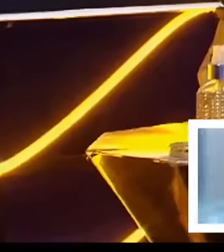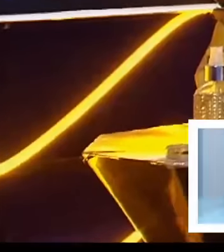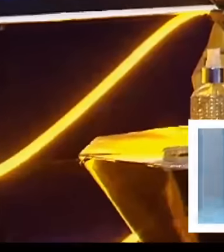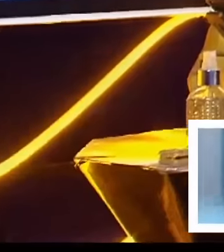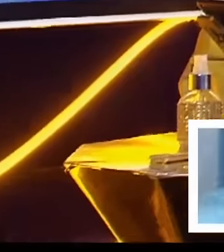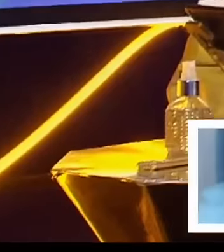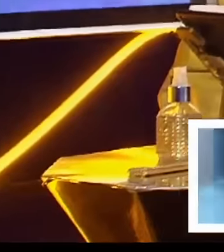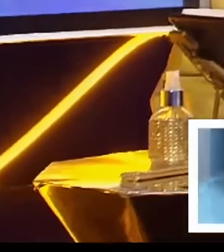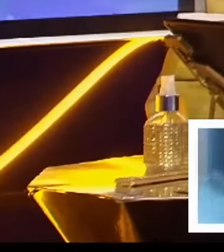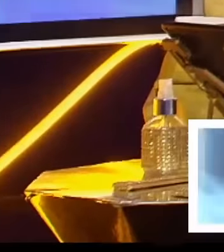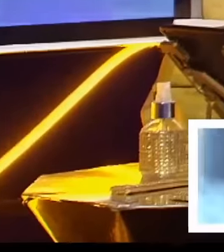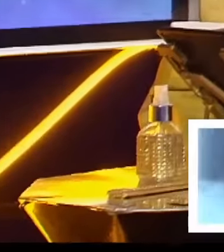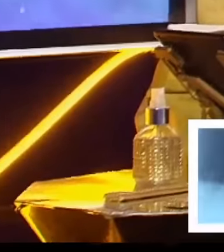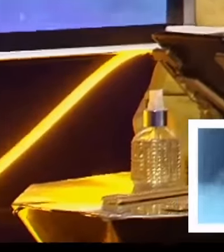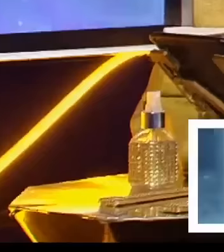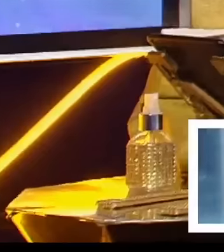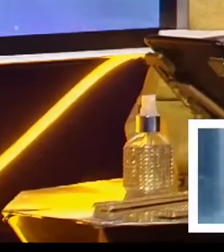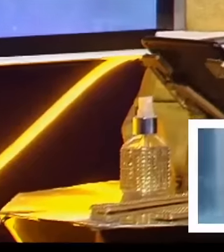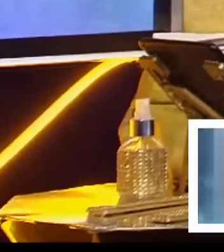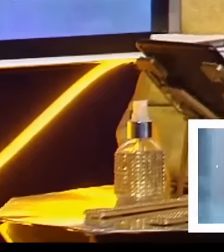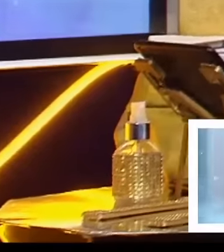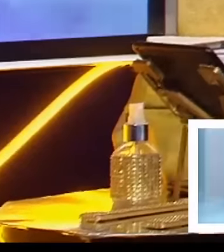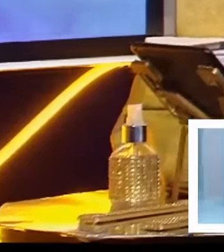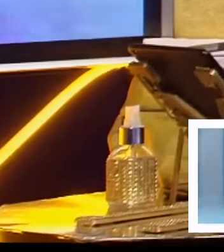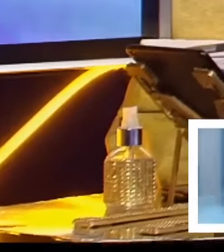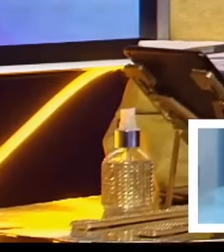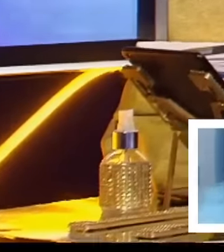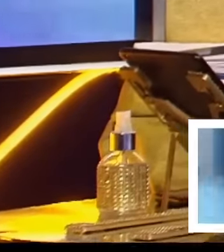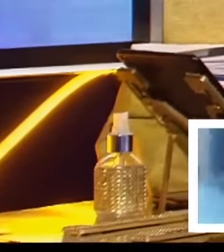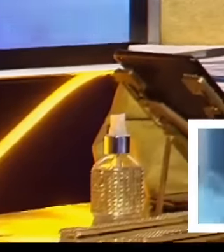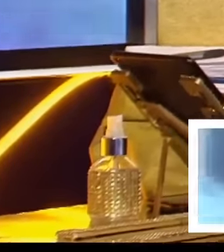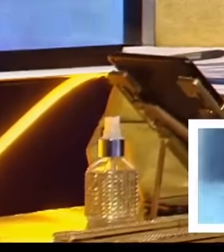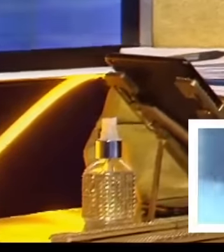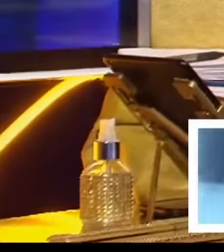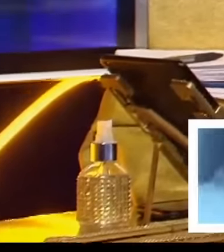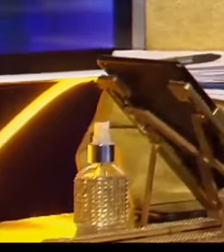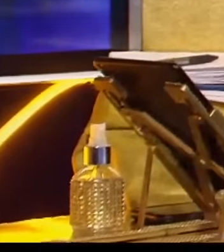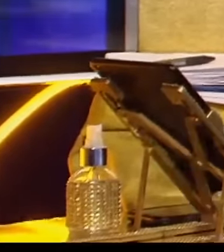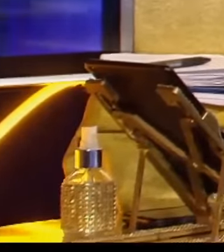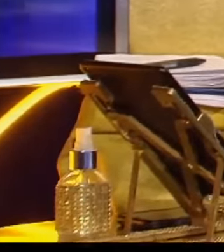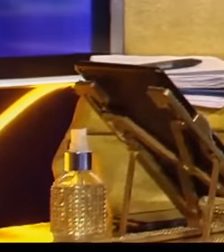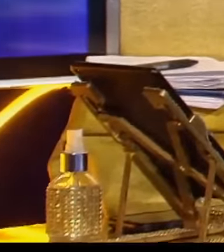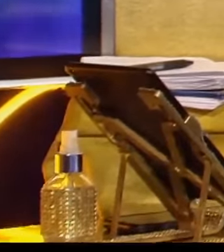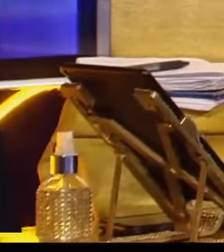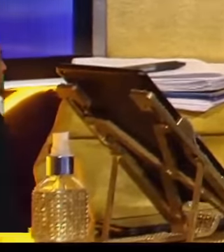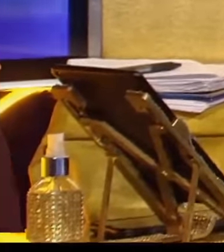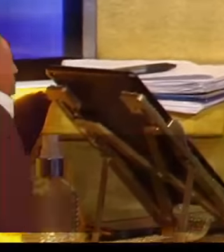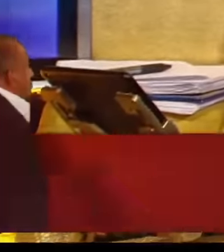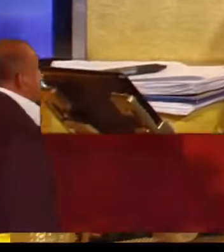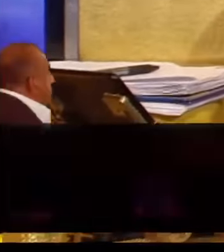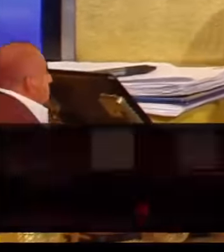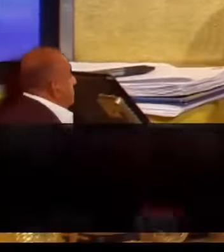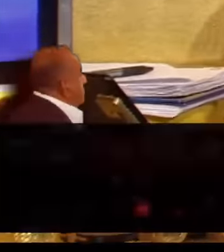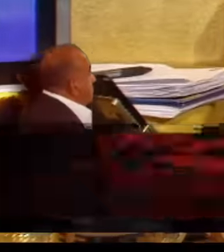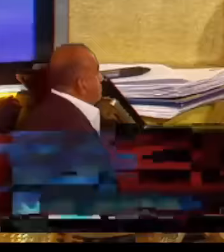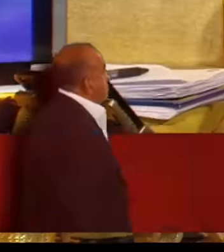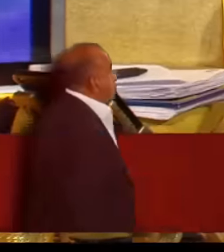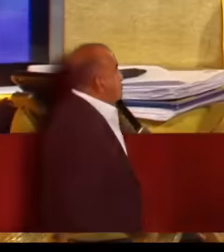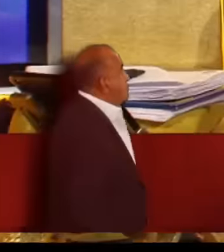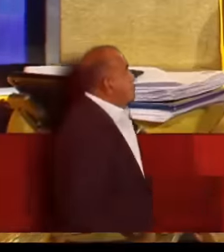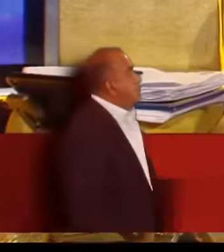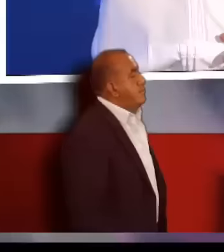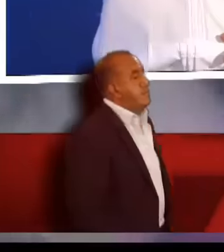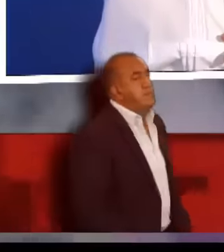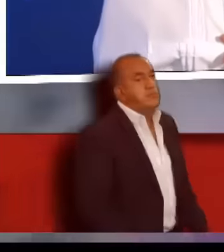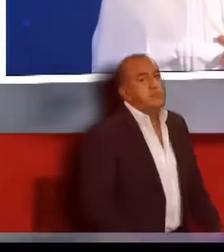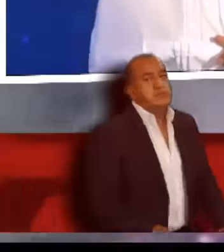Coreo, el traje está espectacular. todos los trajes de los chicos se le ve